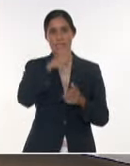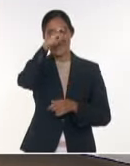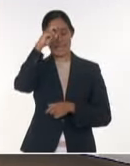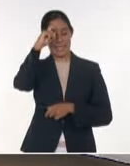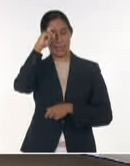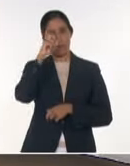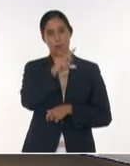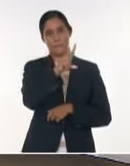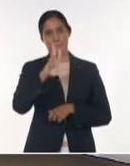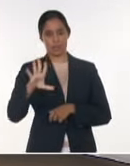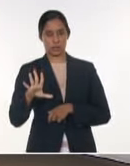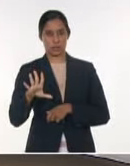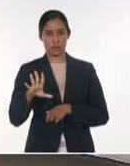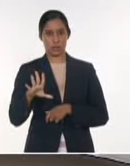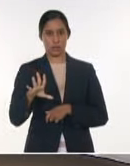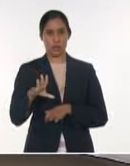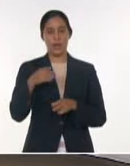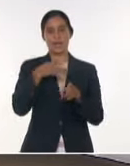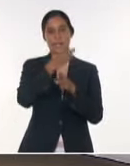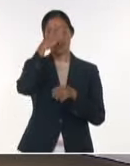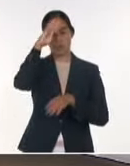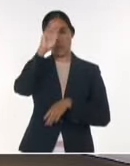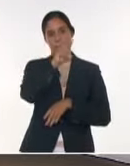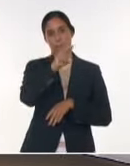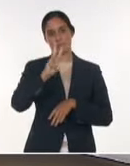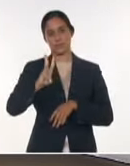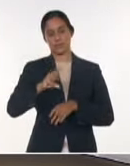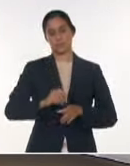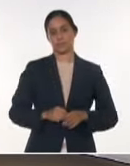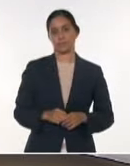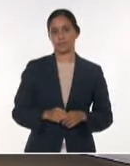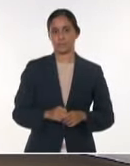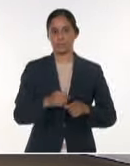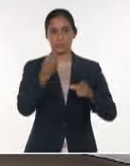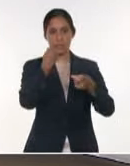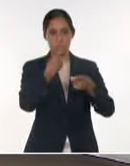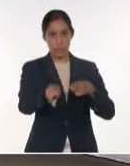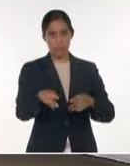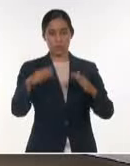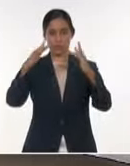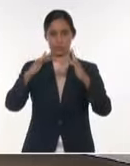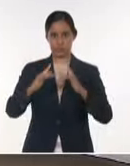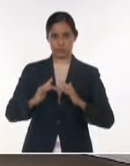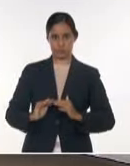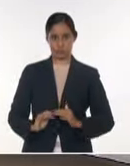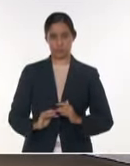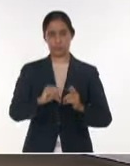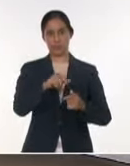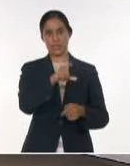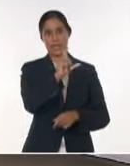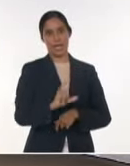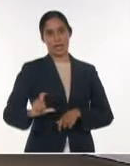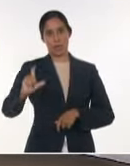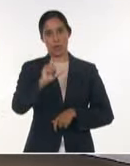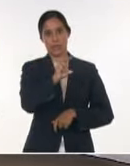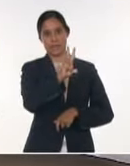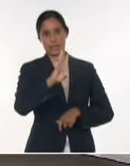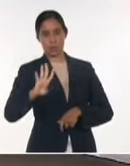con 25 y Santiago de Cuba con 23. Por otra parte, los descensos se produjeron en Camagüey con 34